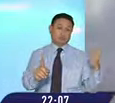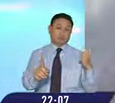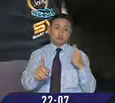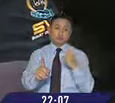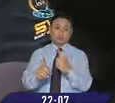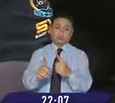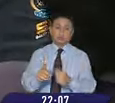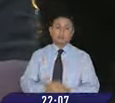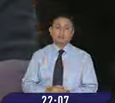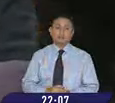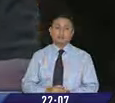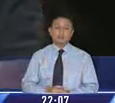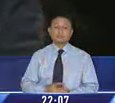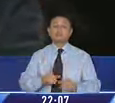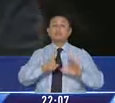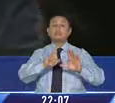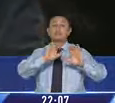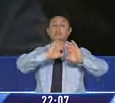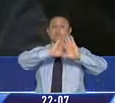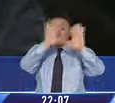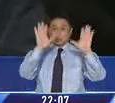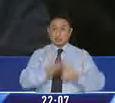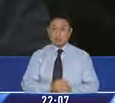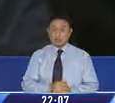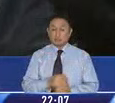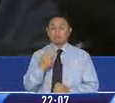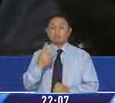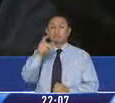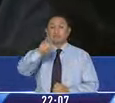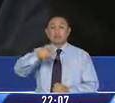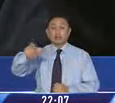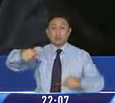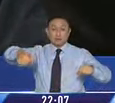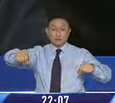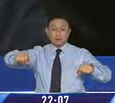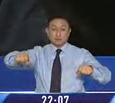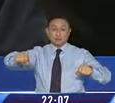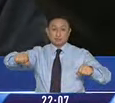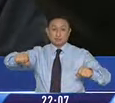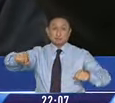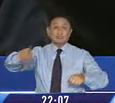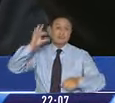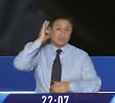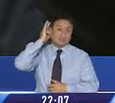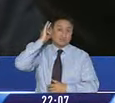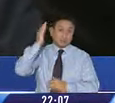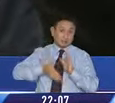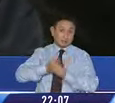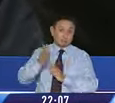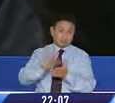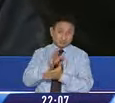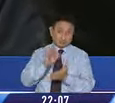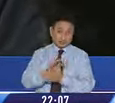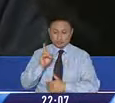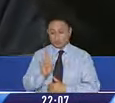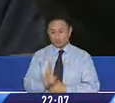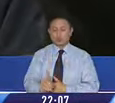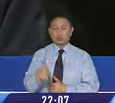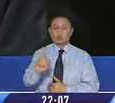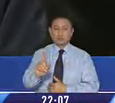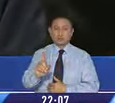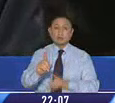atacarla. Hasta las 6 de la mañana, dos tipos en una moto le asaltan a la chica que se iba al colegio. Y como